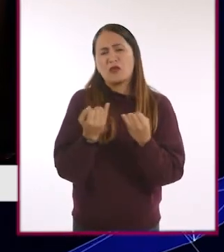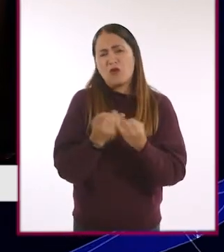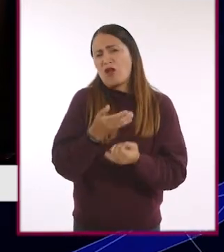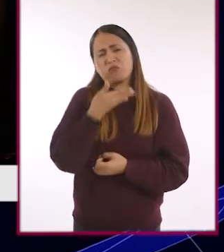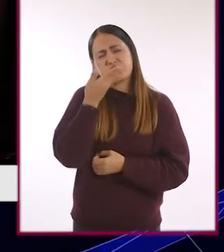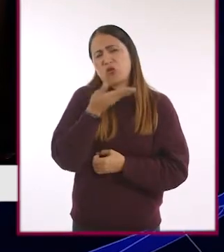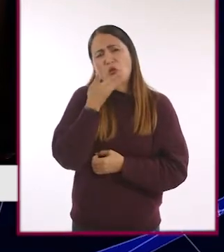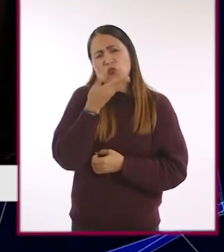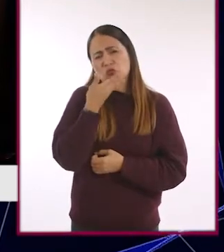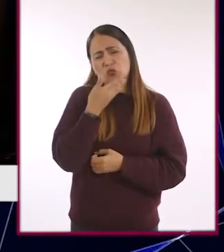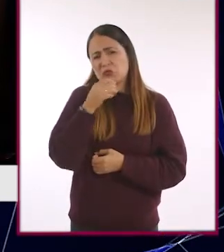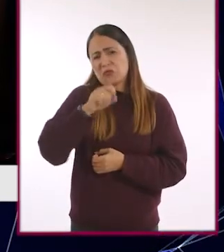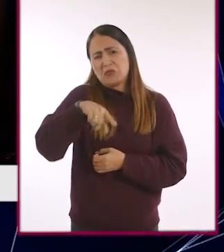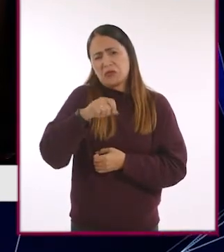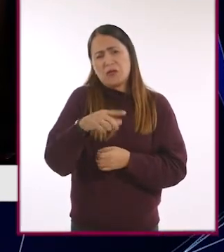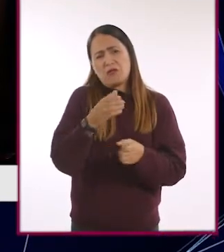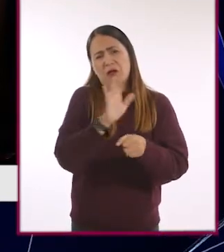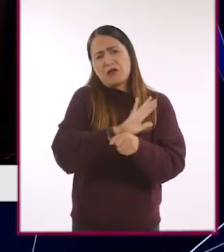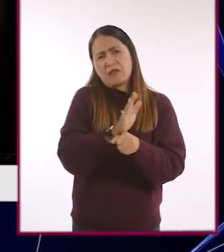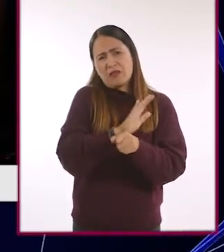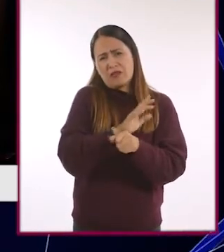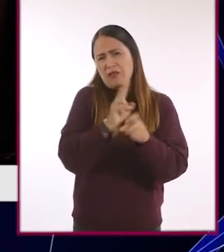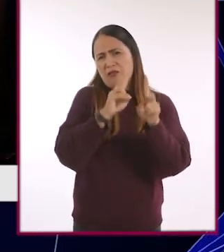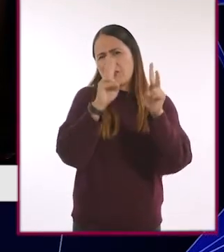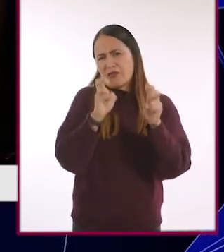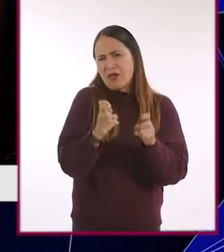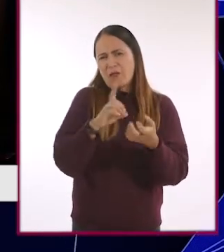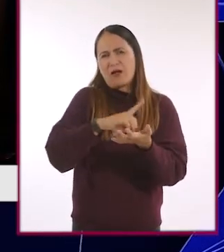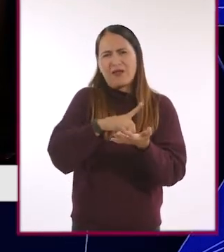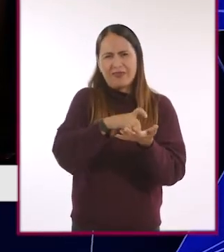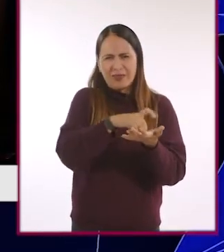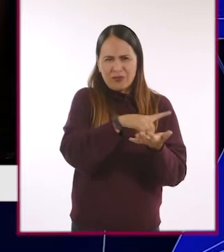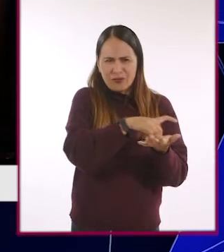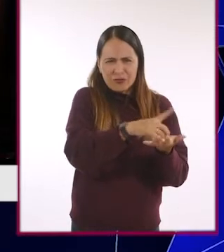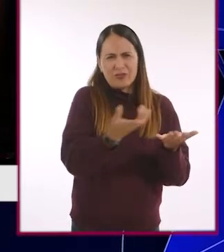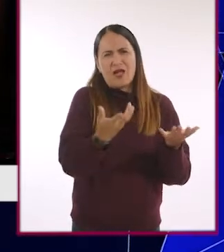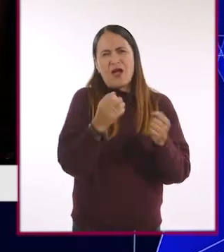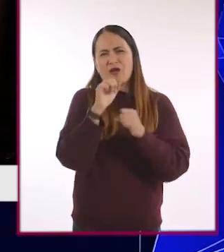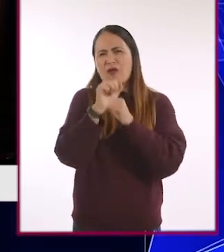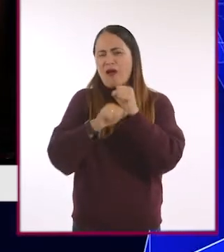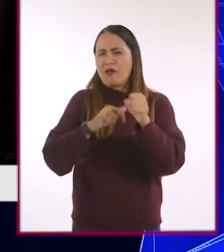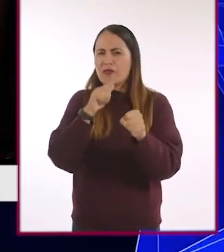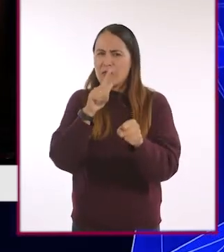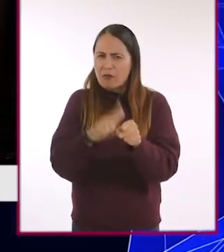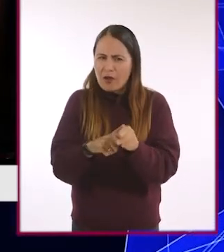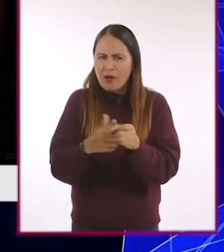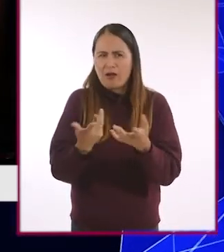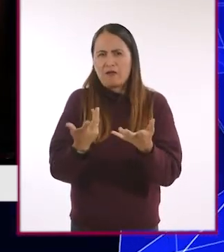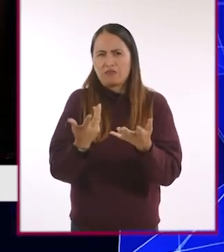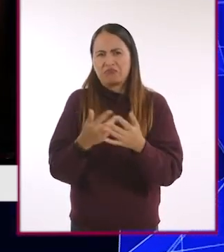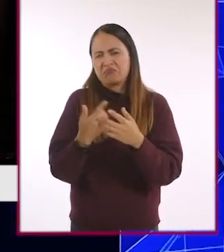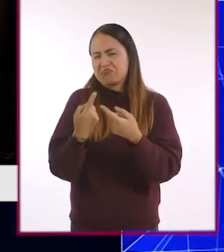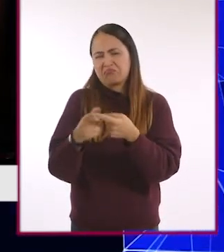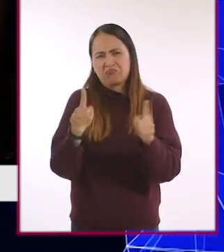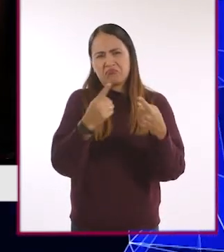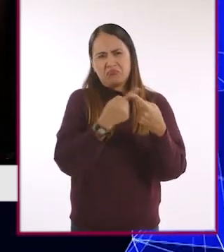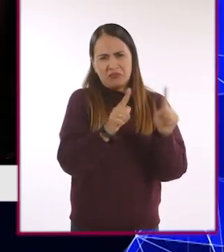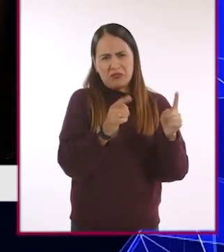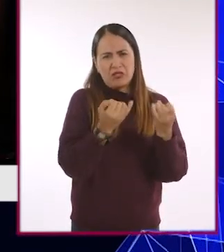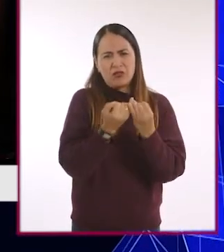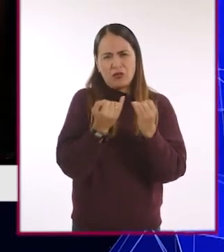Hemos trabajado en muchos documentales de dinosaurios, de animales, pues digo, he